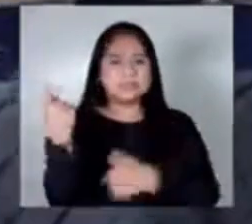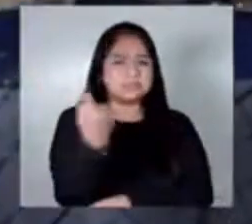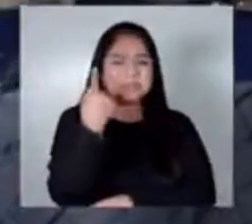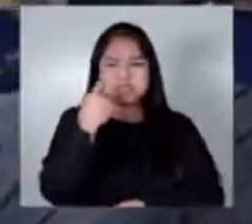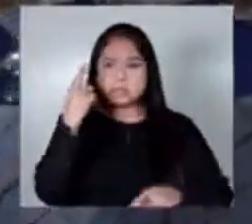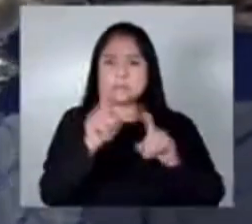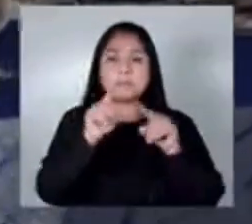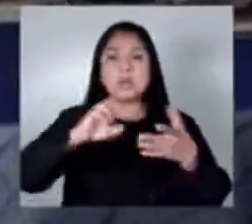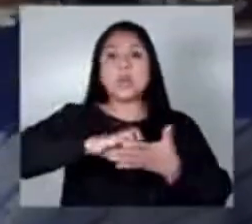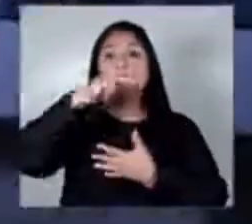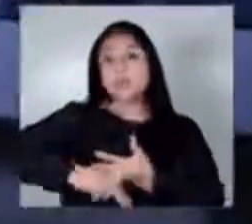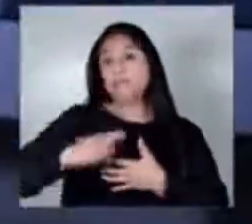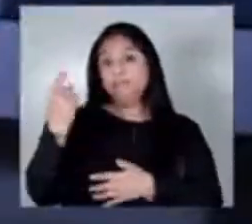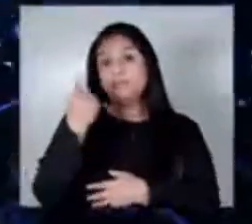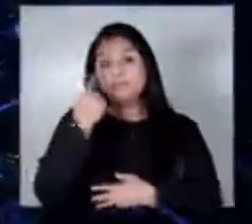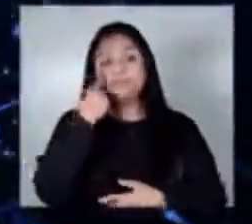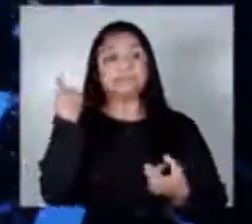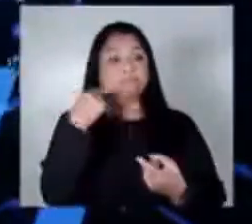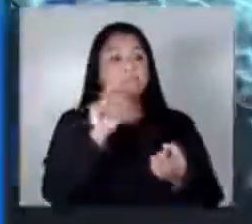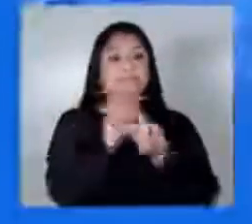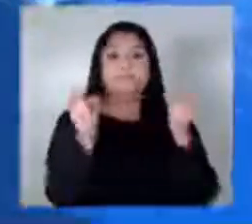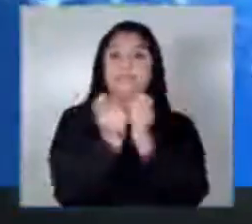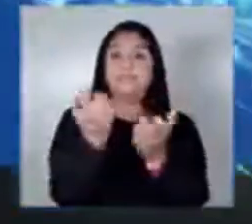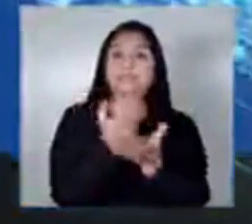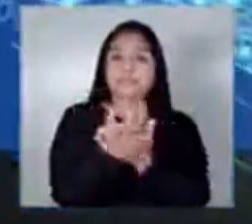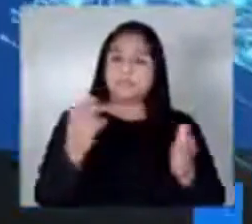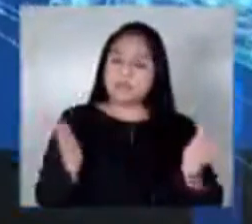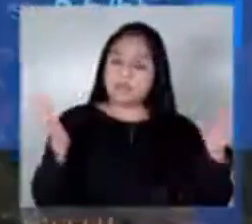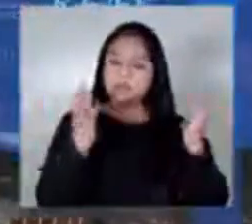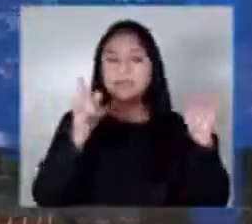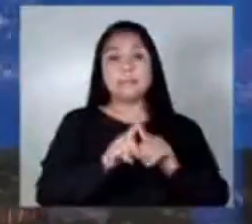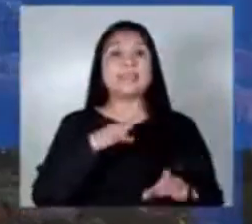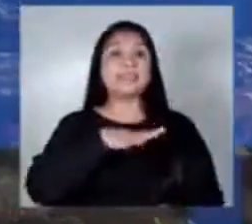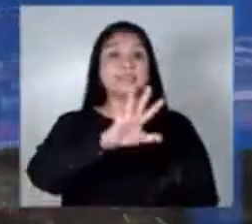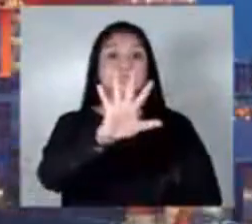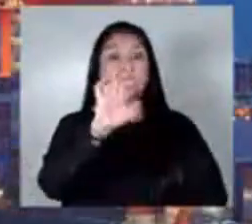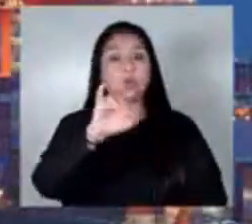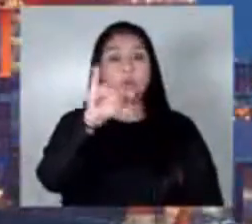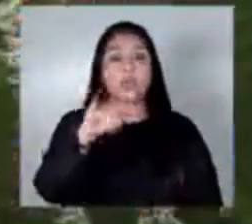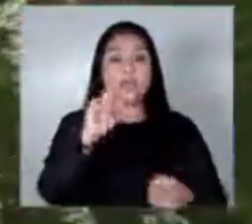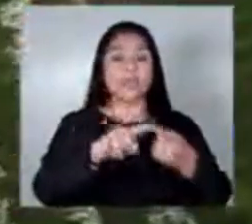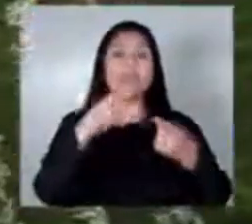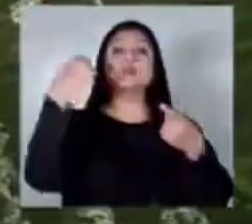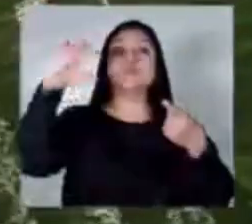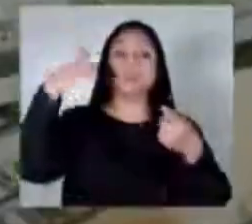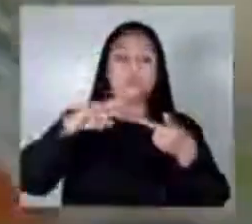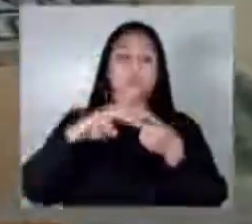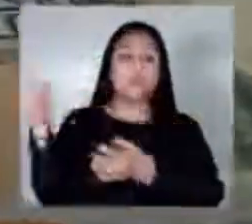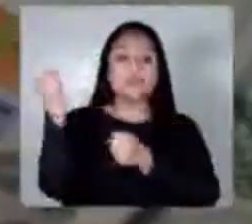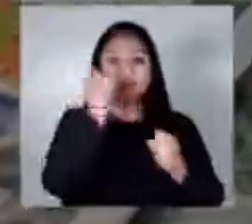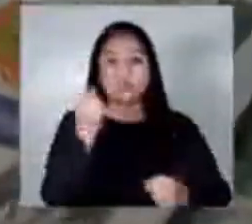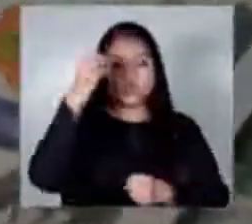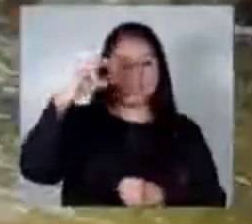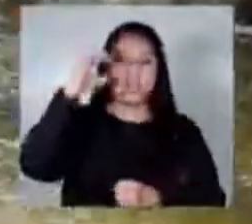las Américas al ser un proyecto para la transformación económica que impulsa. Tiene 5 ejes. Exportaciones,